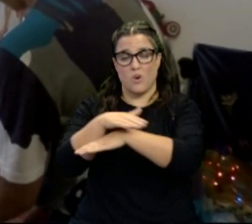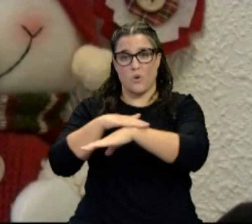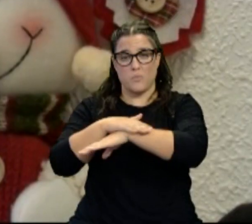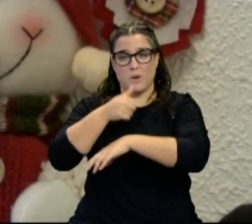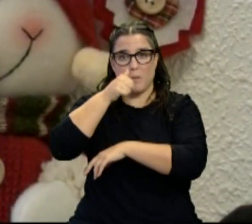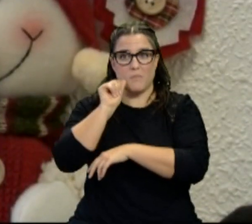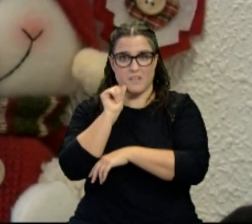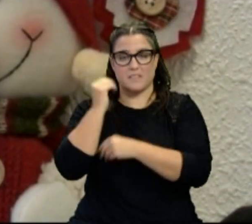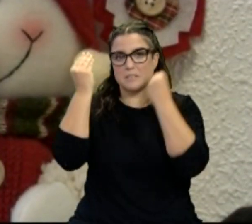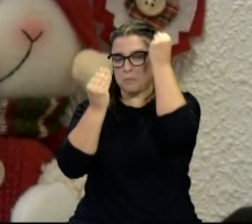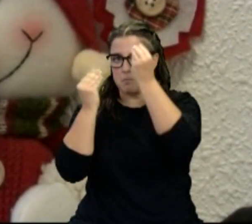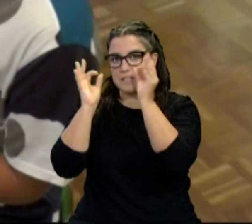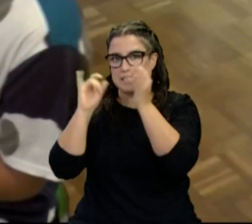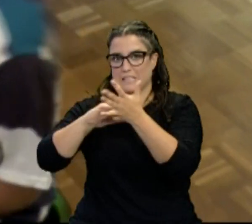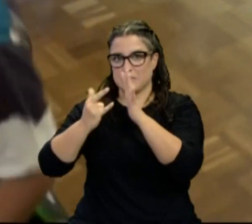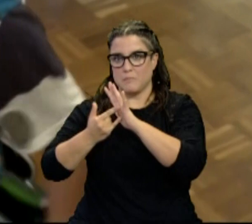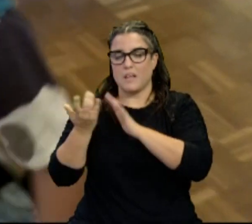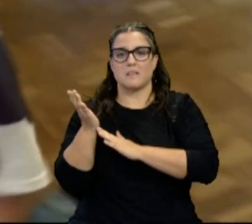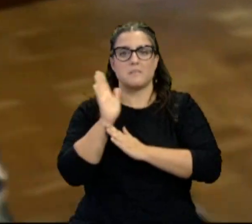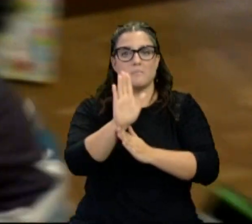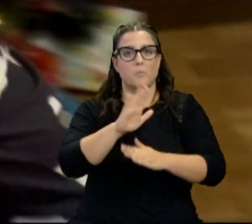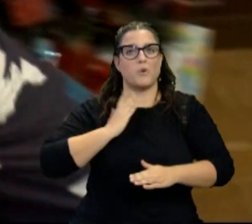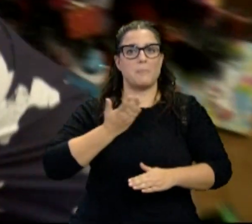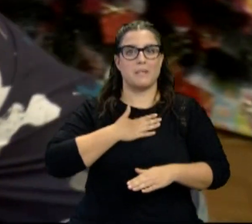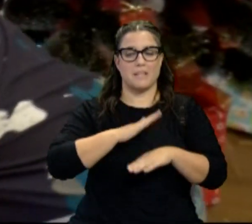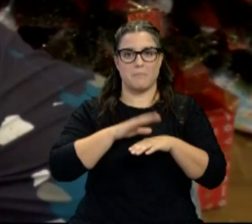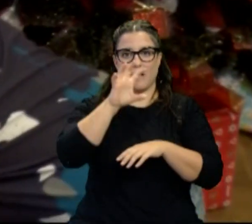propondrá mañana a las comunidades autónomas.